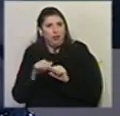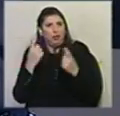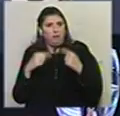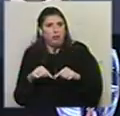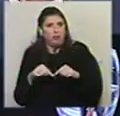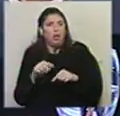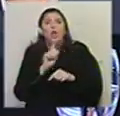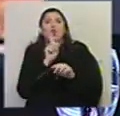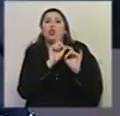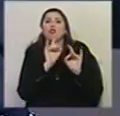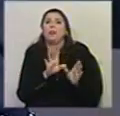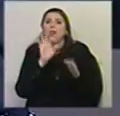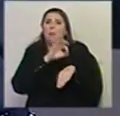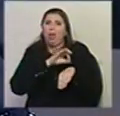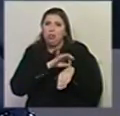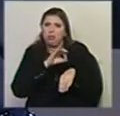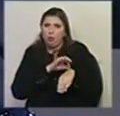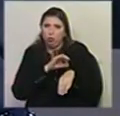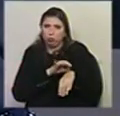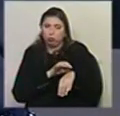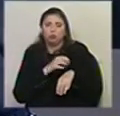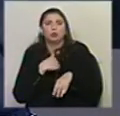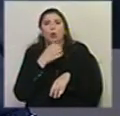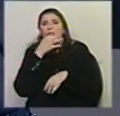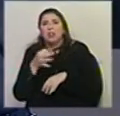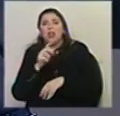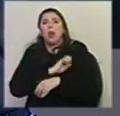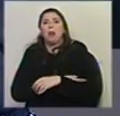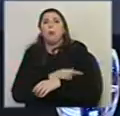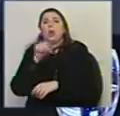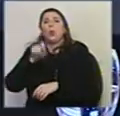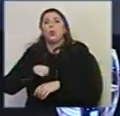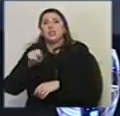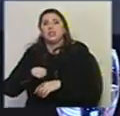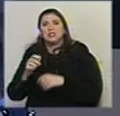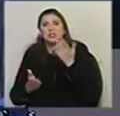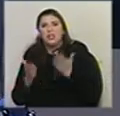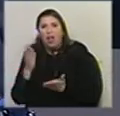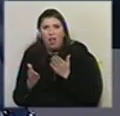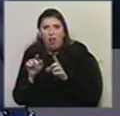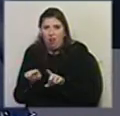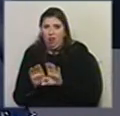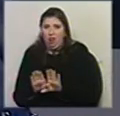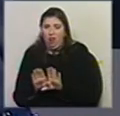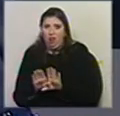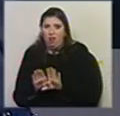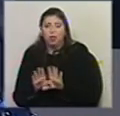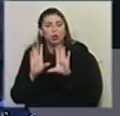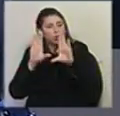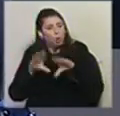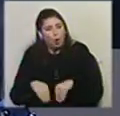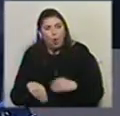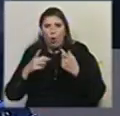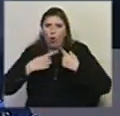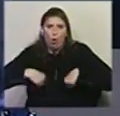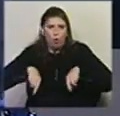médico. No, pero no solo en los médicos. Yo diría que lo pondría en el Poder Judicial, en los juristas, en todos los que trabajan. Exacto. Tenemos que todos sincerarnos en un debate